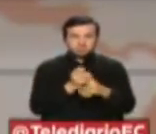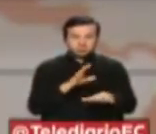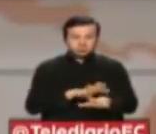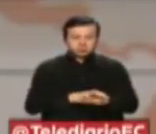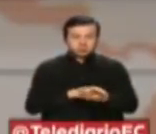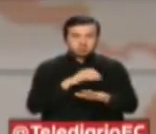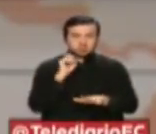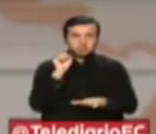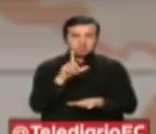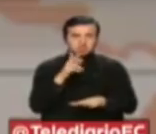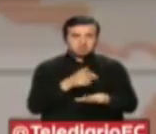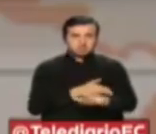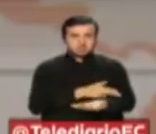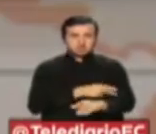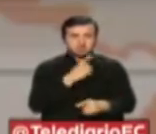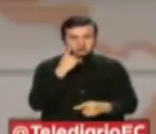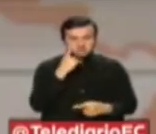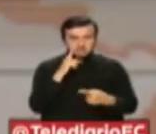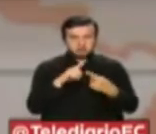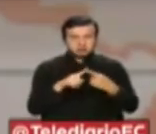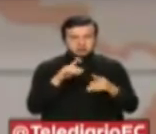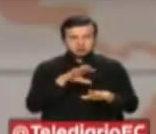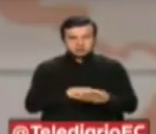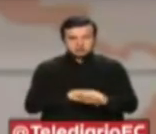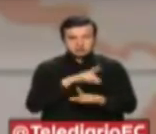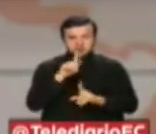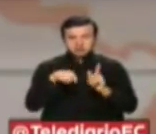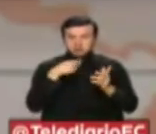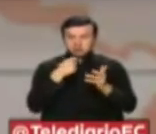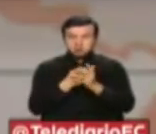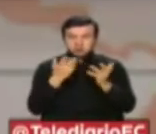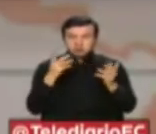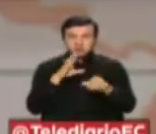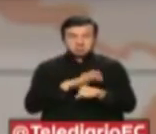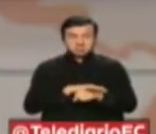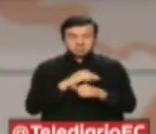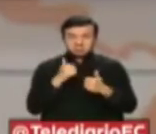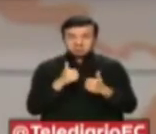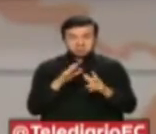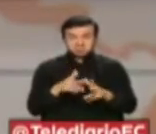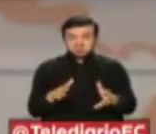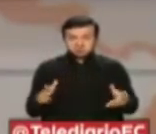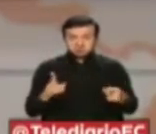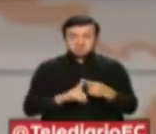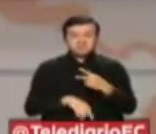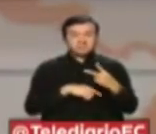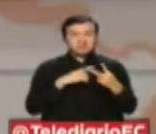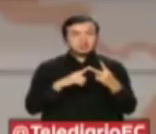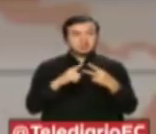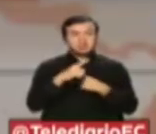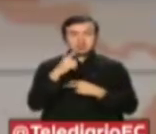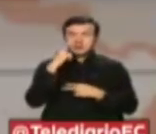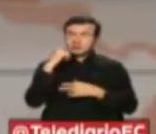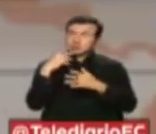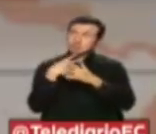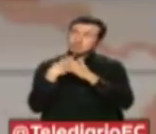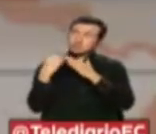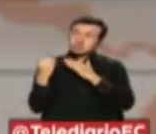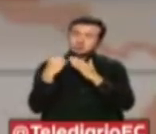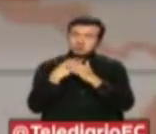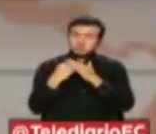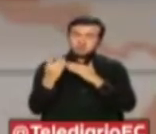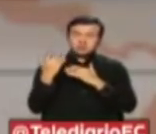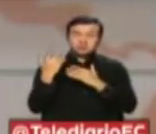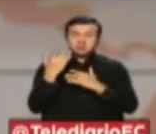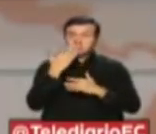sobreprecio que es investigada dirigentes que en algunos casos no han funcionado ha habido una huida y